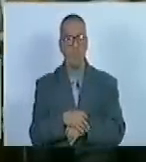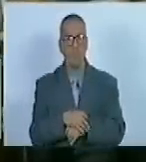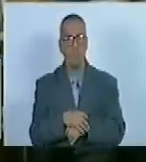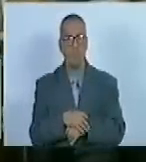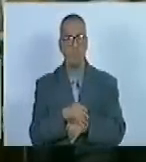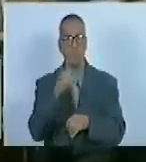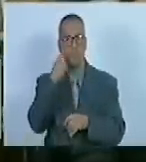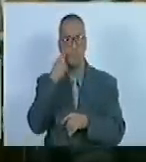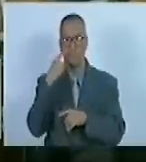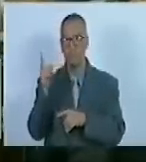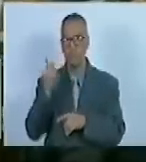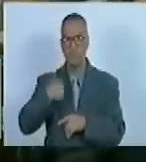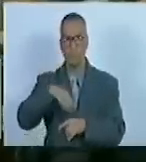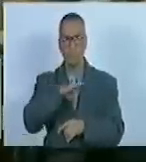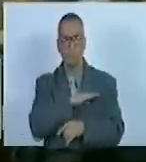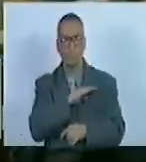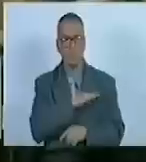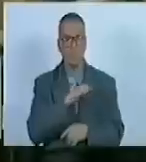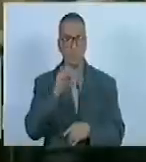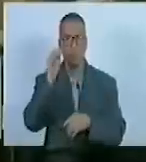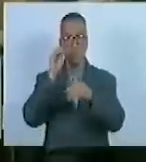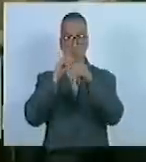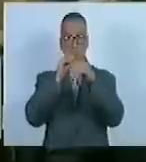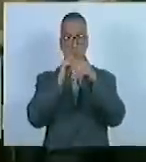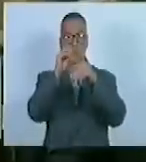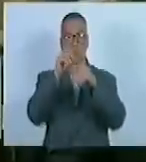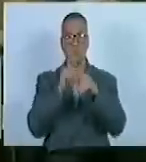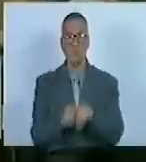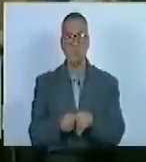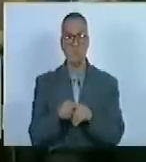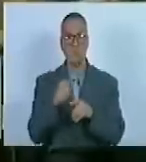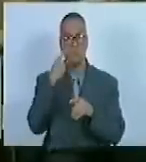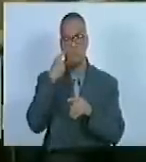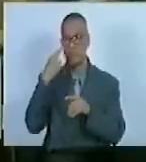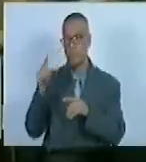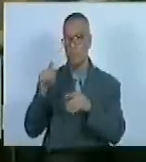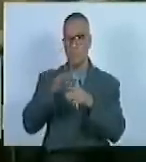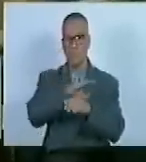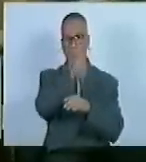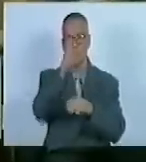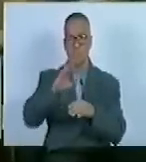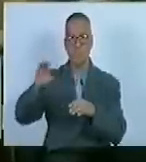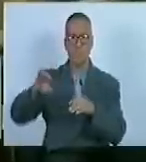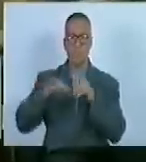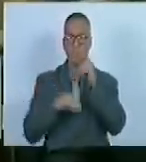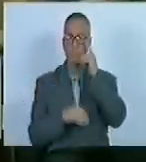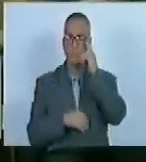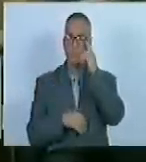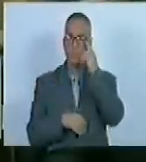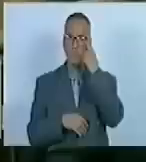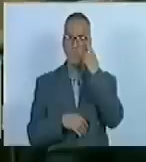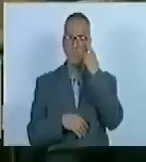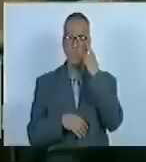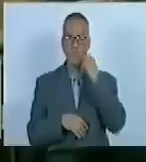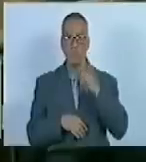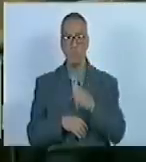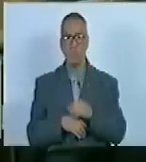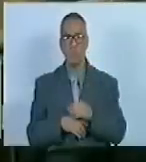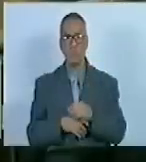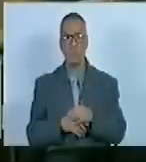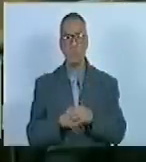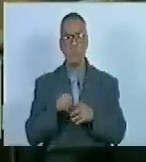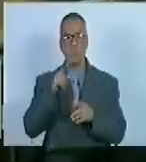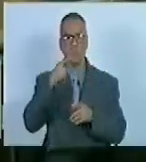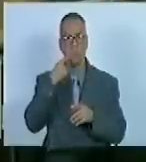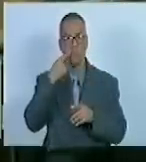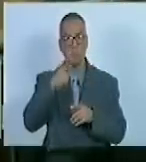Volteamos la mirada hacia nuestro mismo continente, volteamos la mirada hacia el Caribe, allí, particularmente en lo que hoy